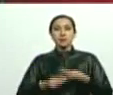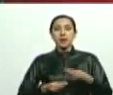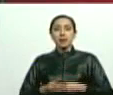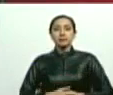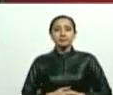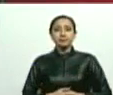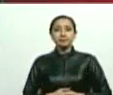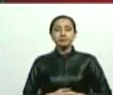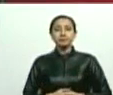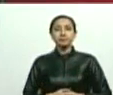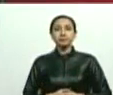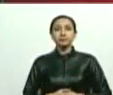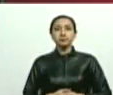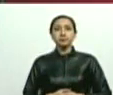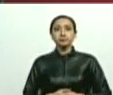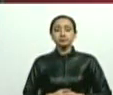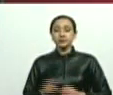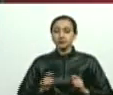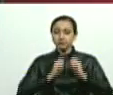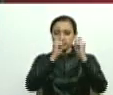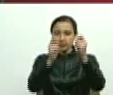aquellos que sean